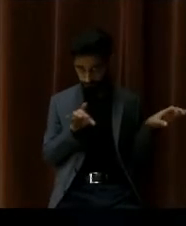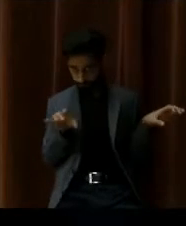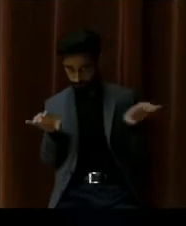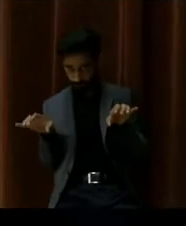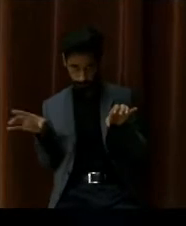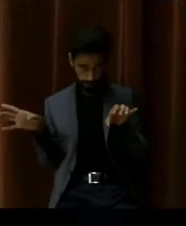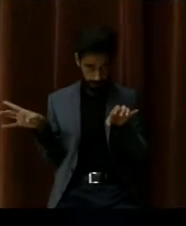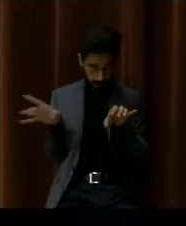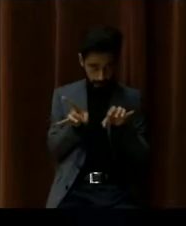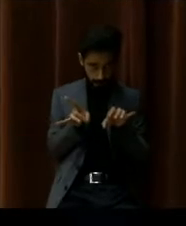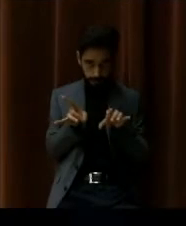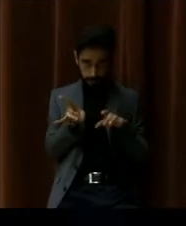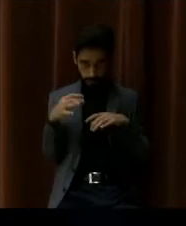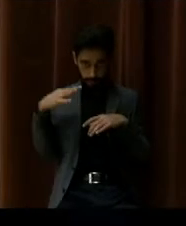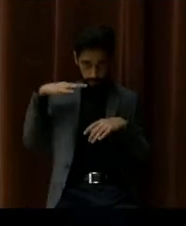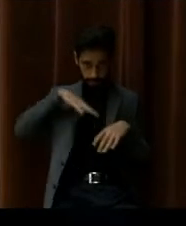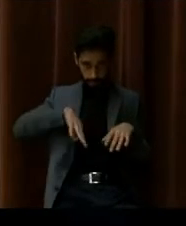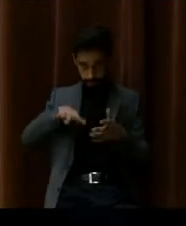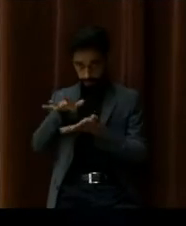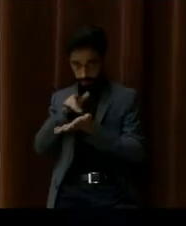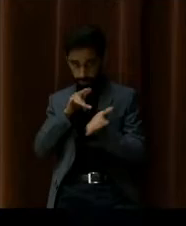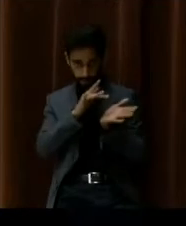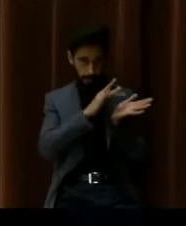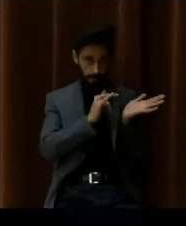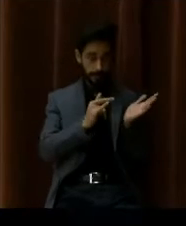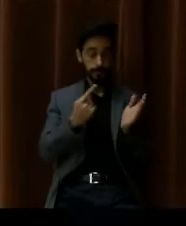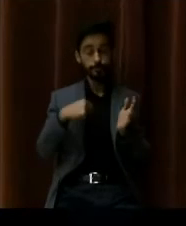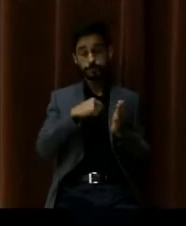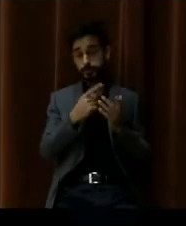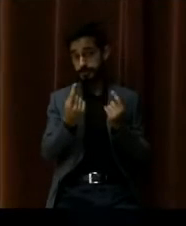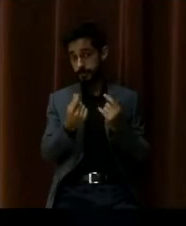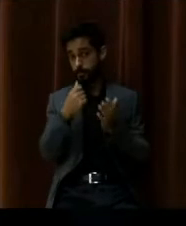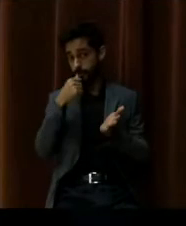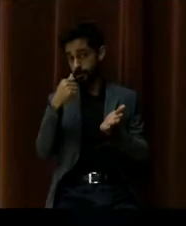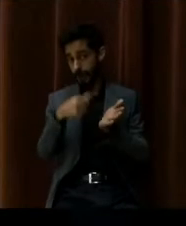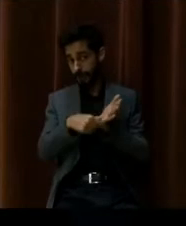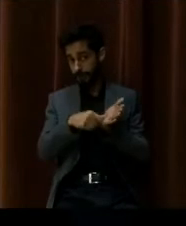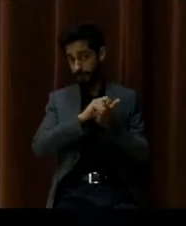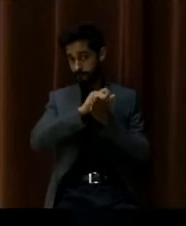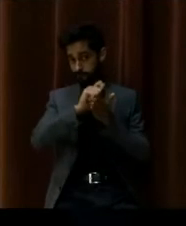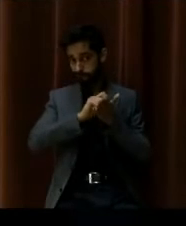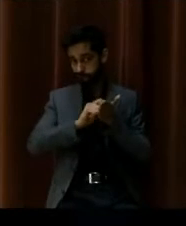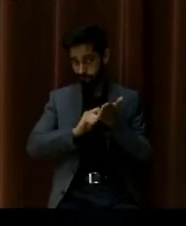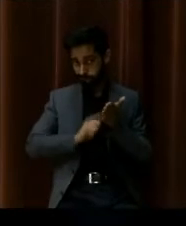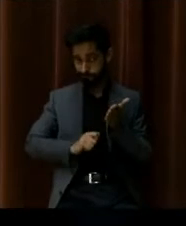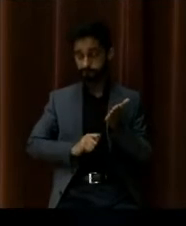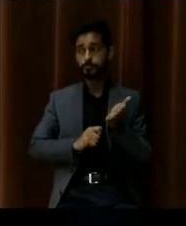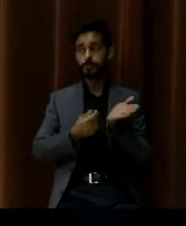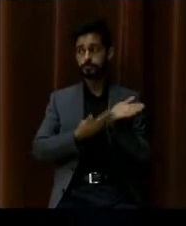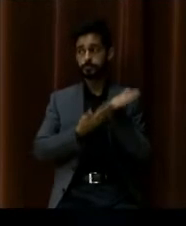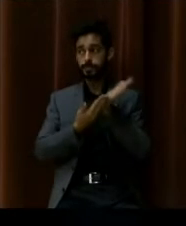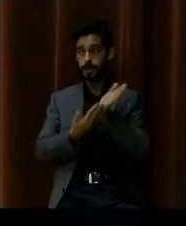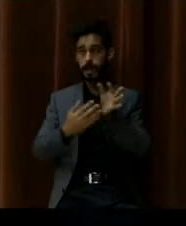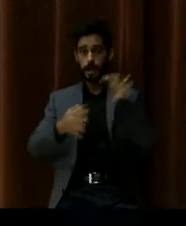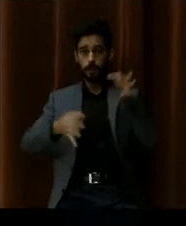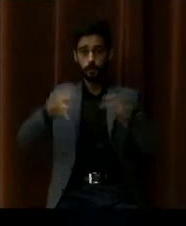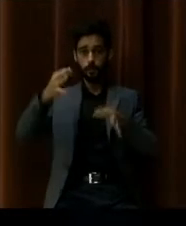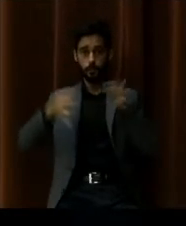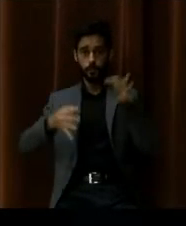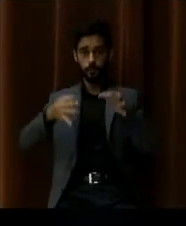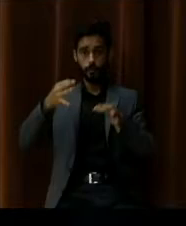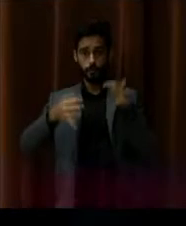estamos trabajamos una carta tanto al pp como a las utilidades